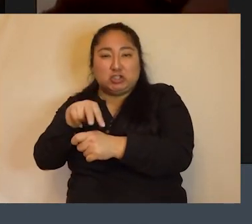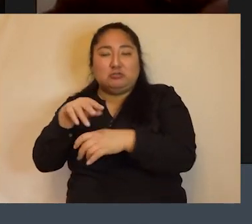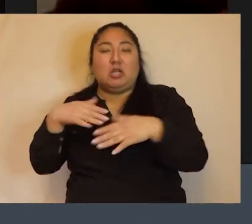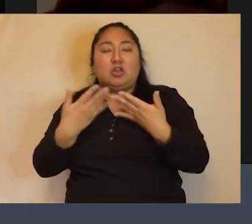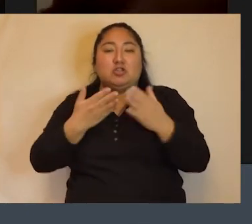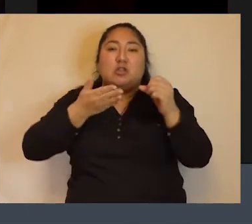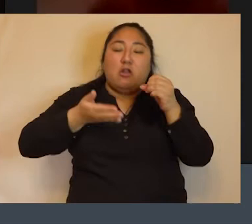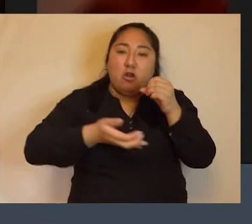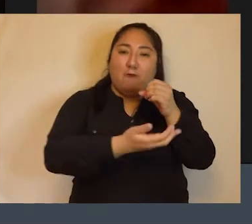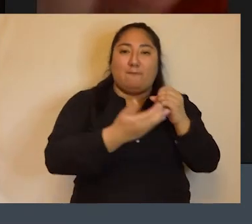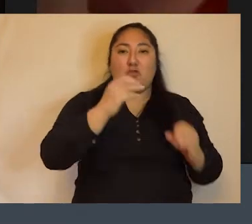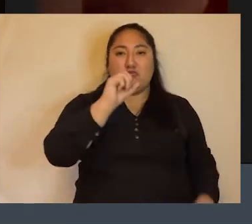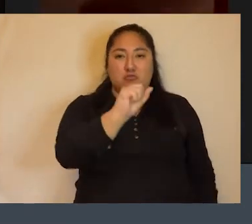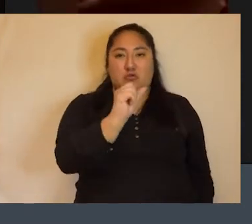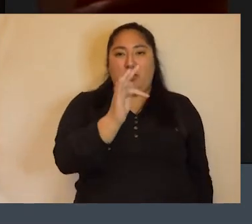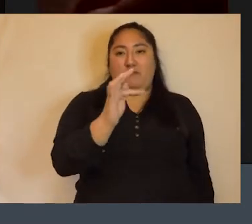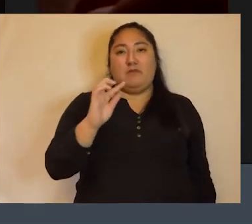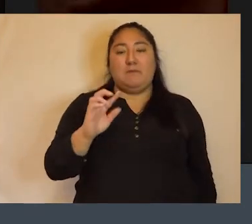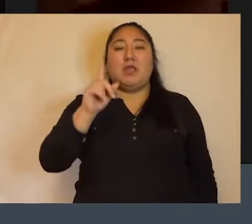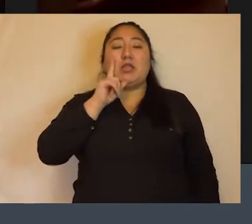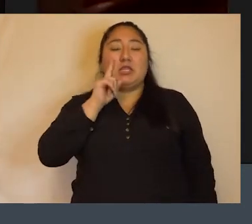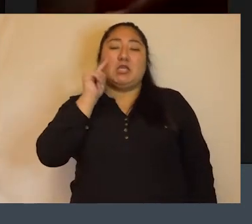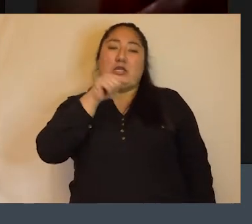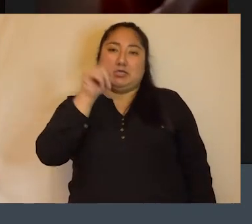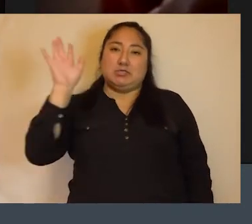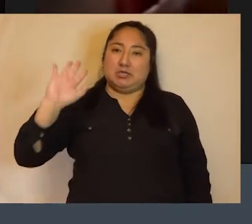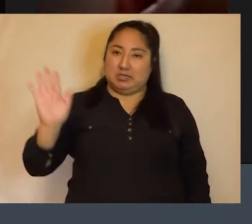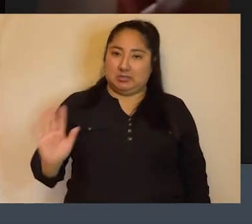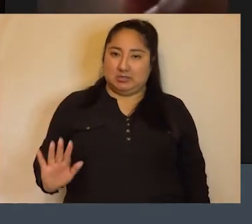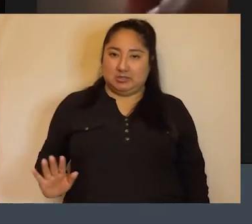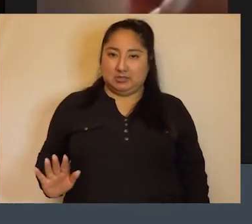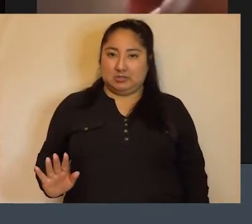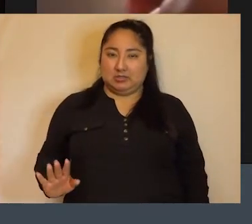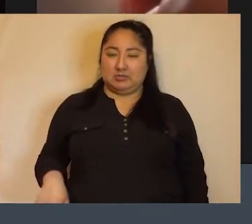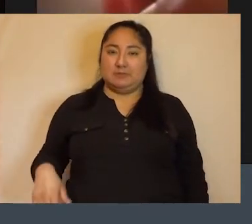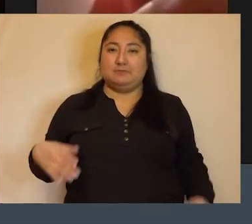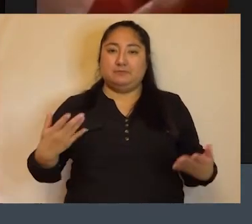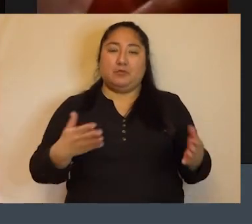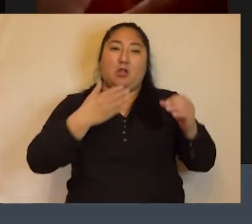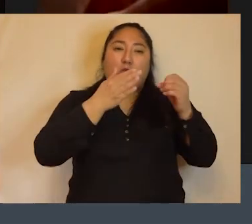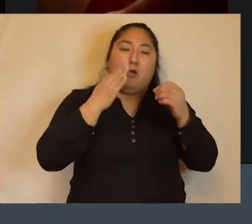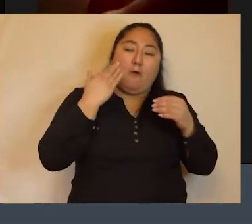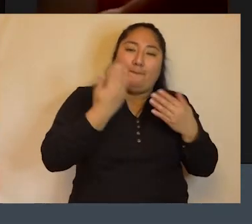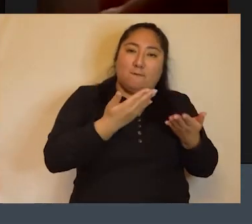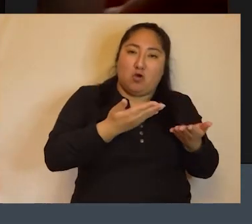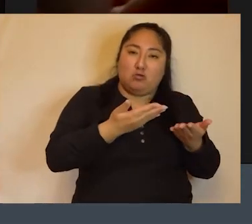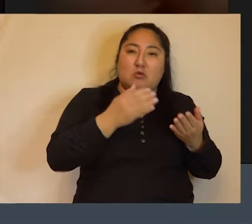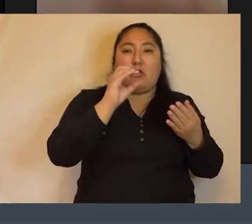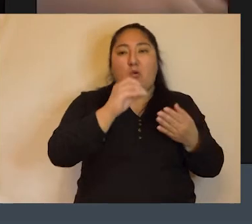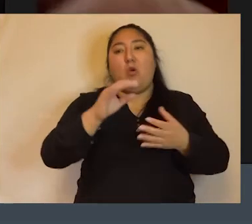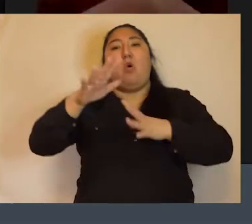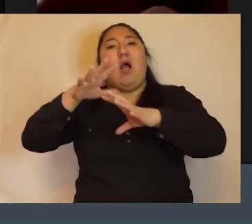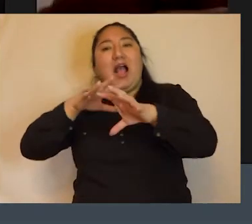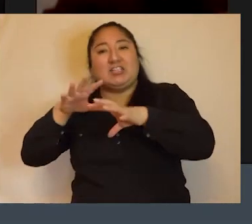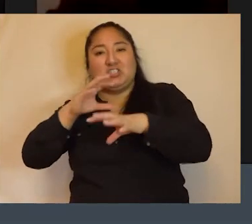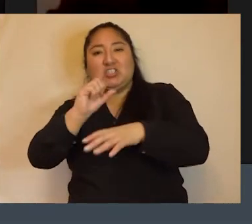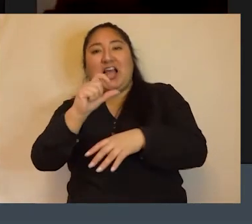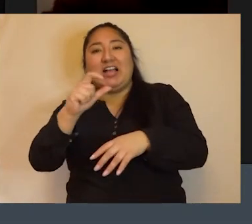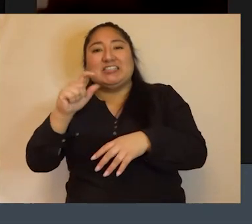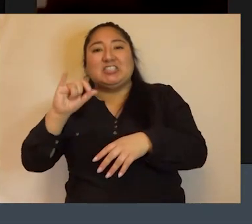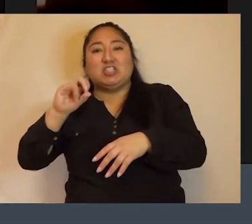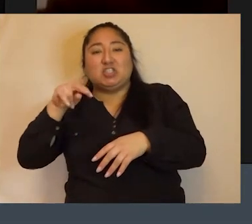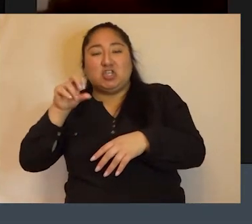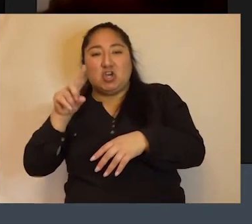Entonces, los fondos de la AFP tienen esa cualidad. Tanto los bonos como las acciones